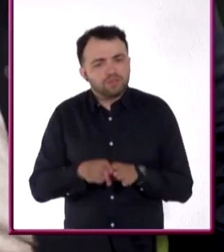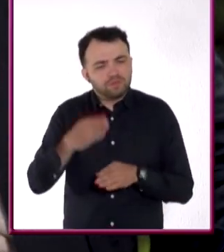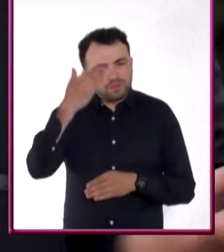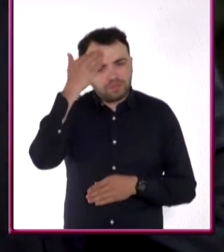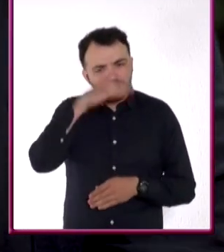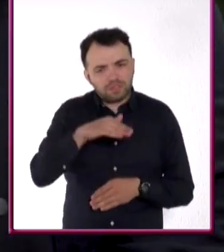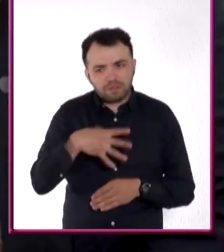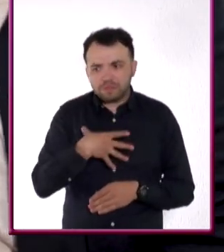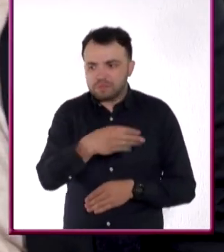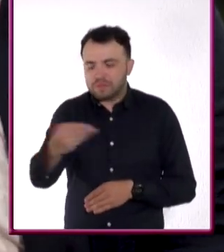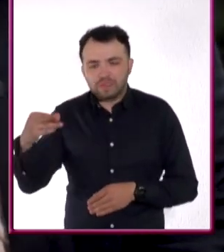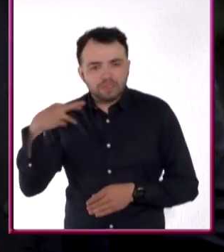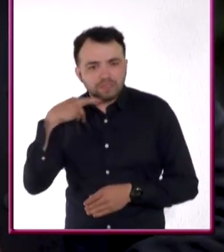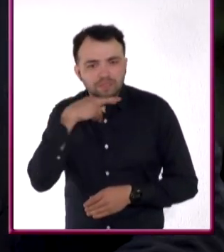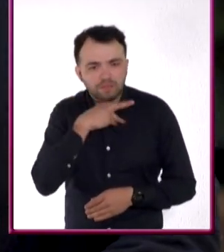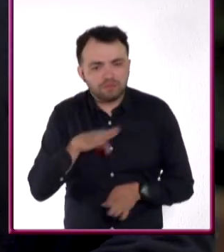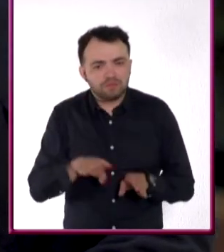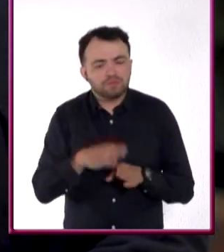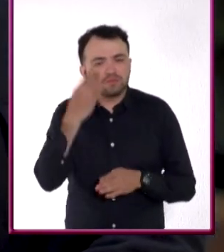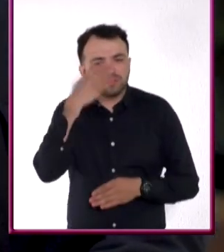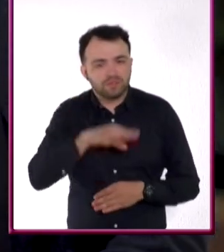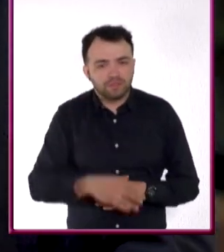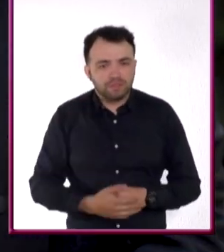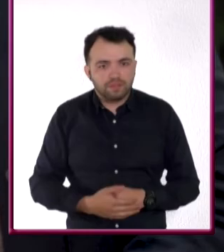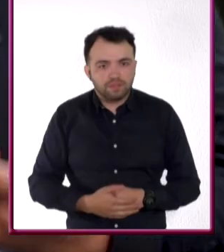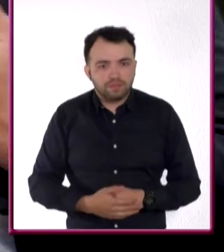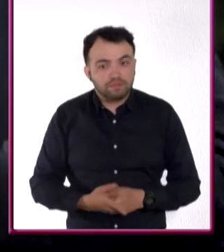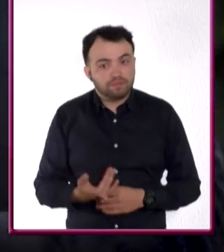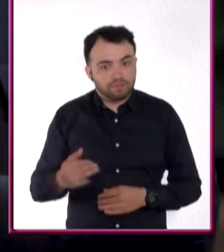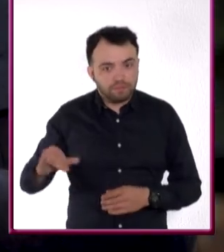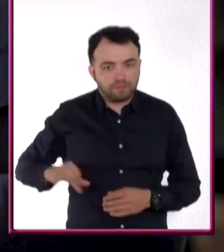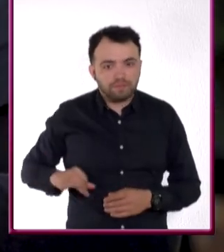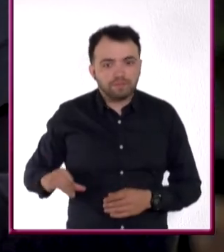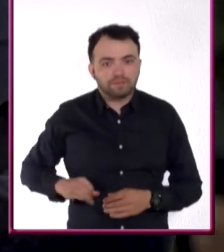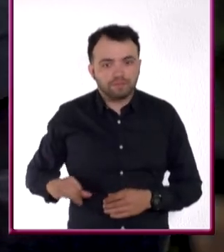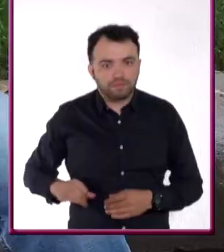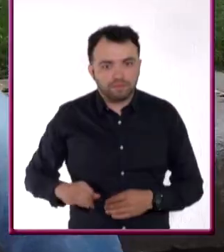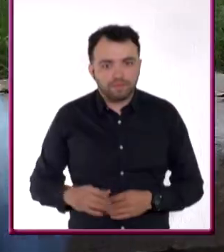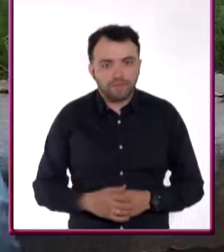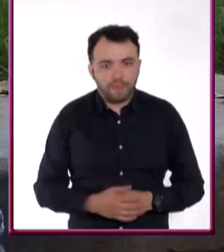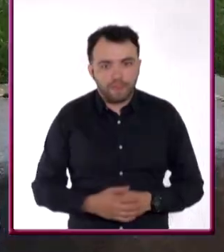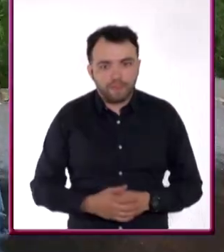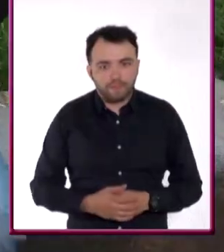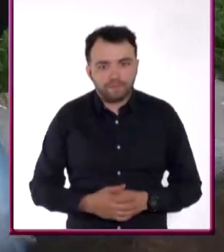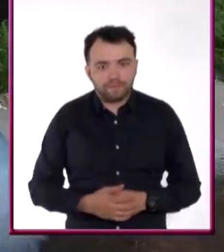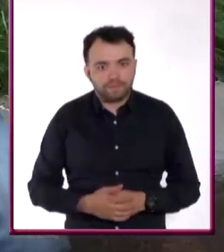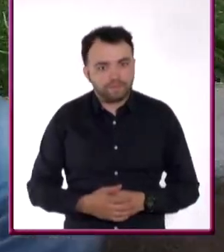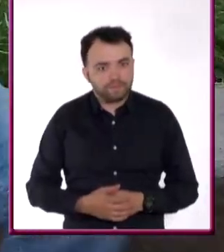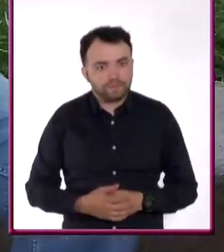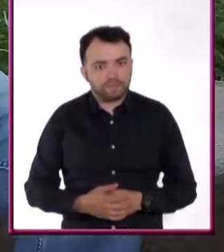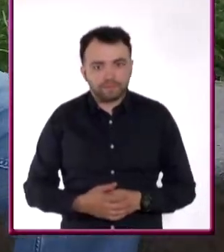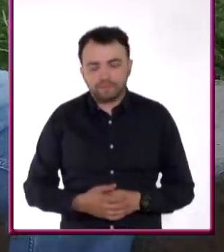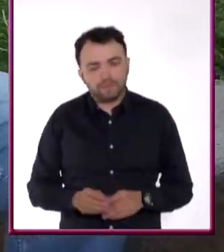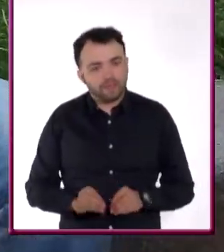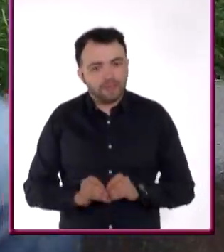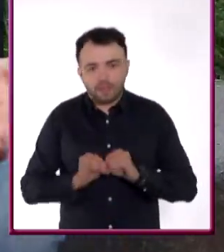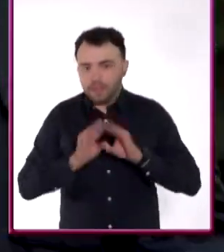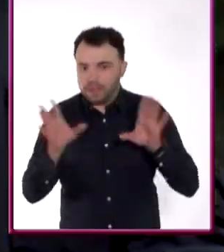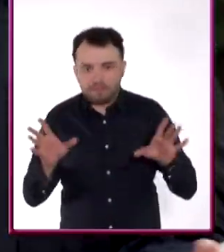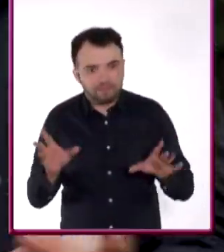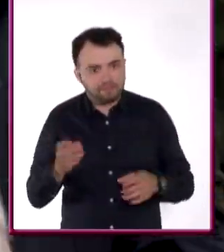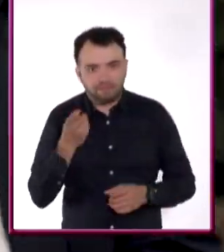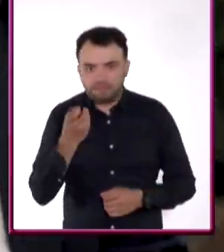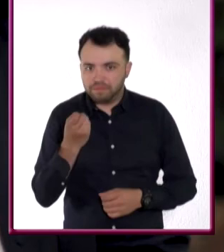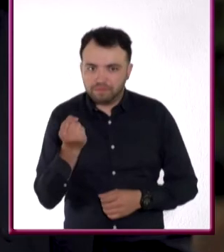velocidad de contagio, por ejemplo? Eso es súper interesante y adivina qué. También hay matemáticas involucradas. Elemental, mi querido turista